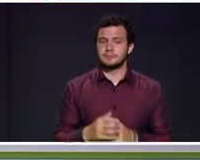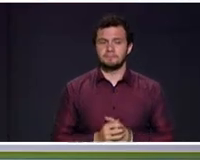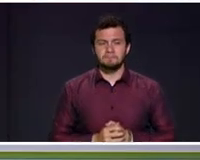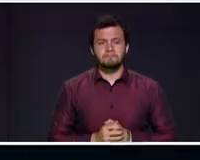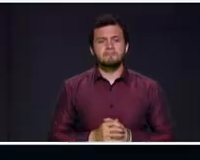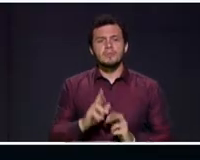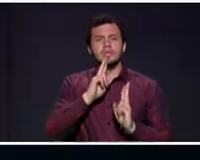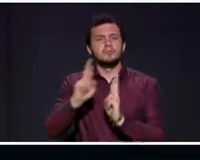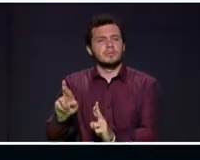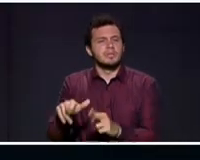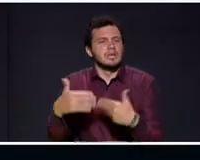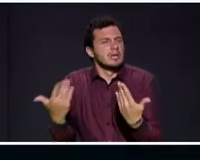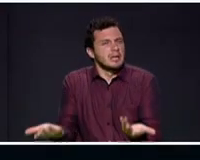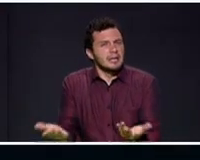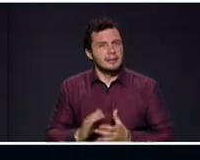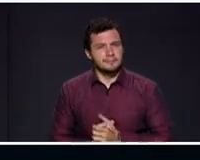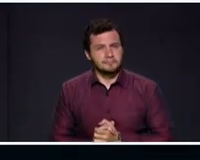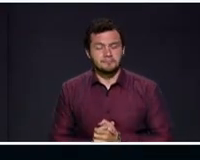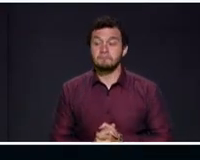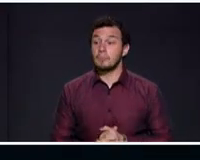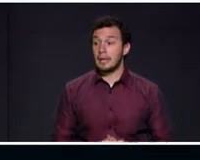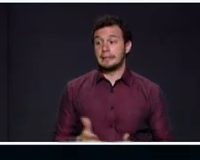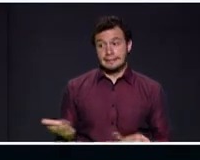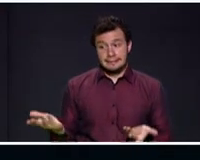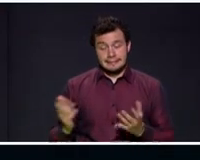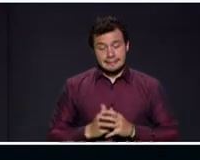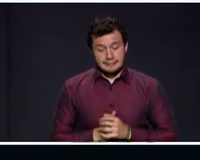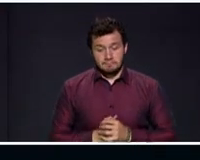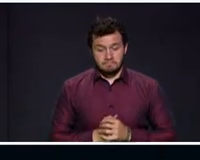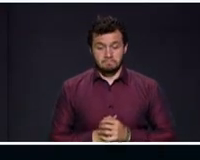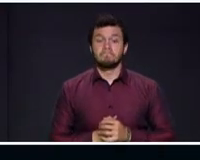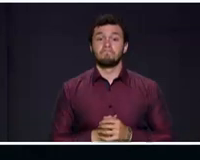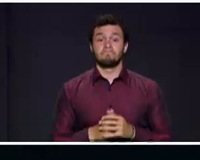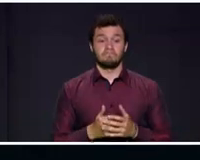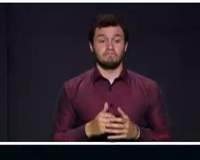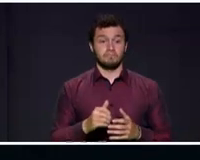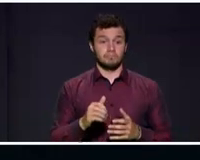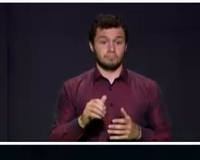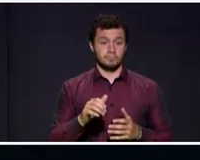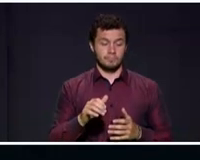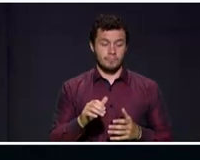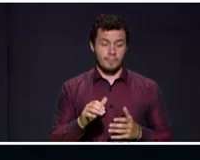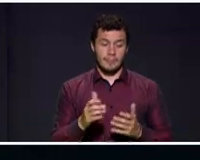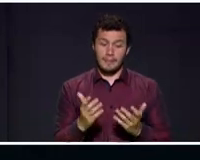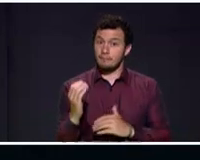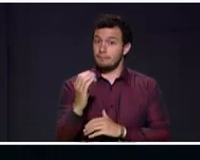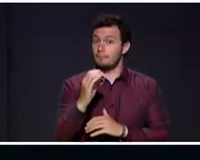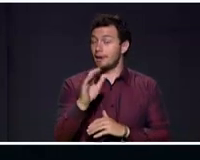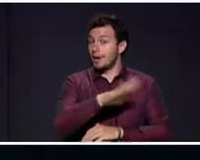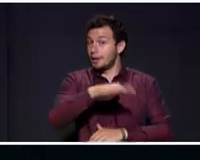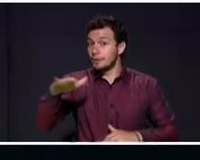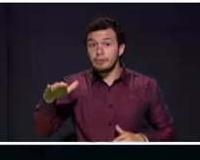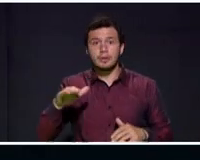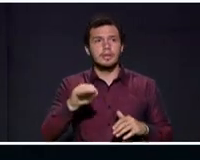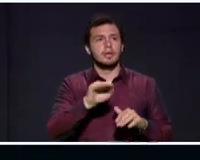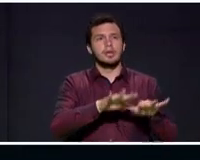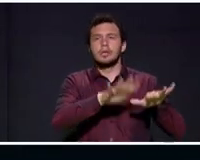única el tema es que la geografía en nuestra amenaza es quebrada y distante es lejana